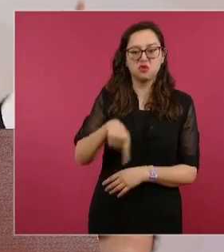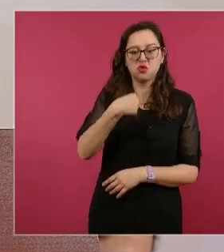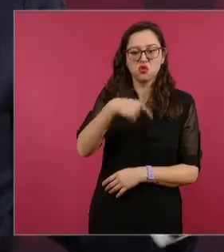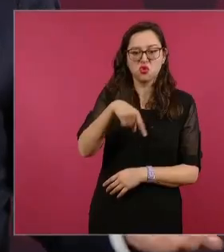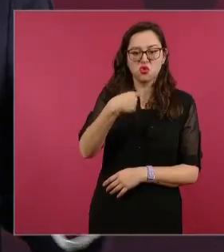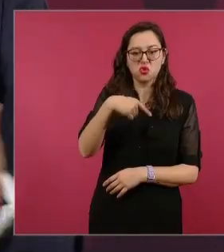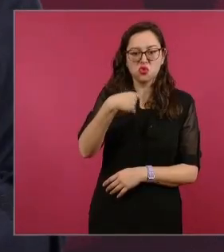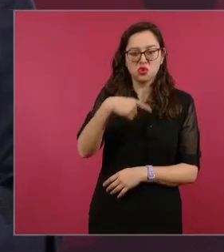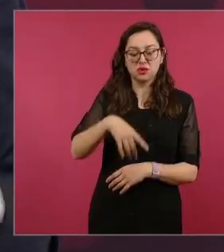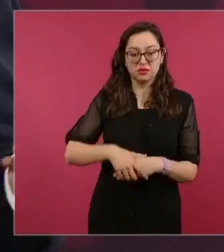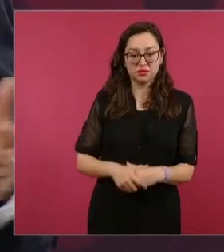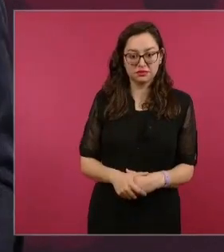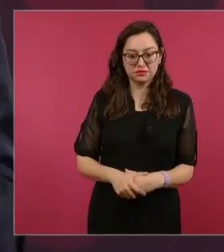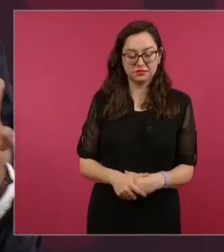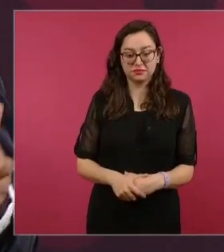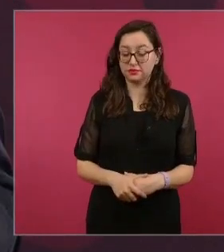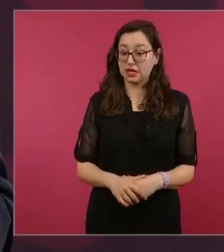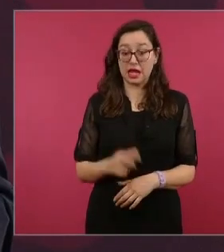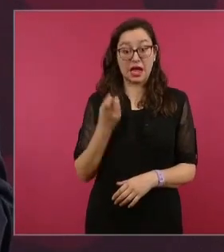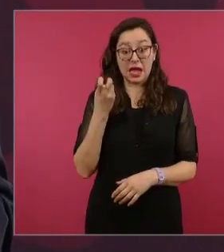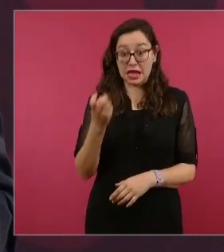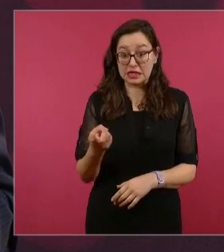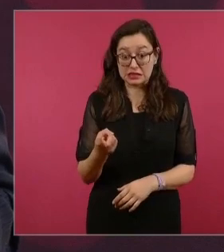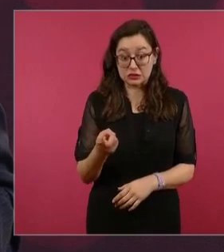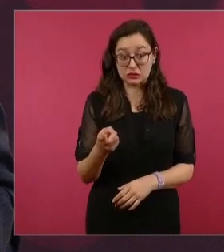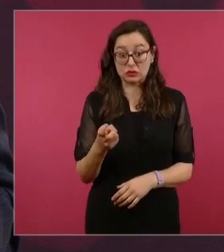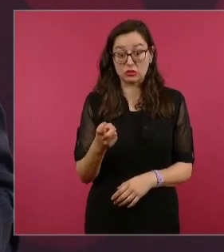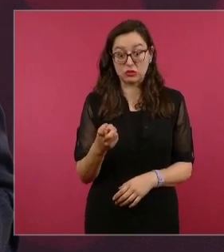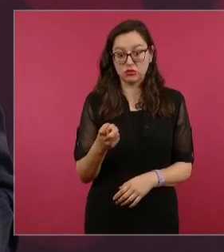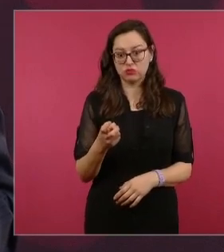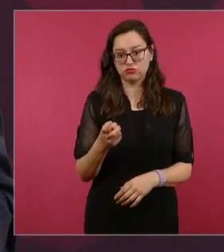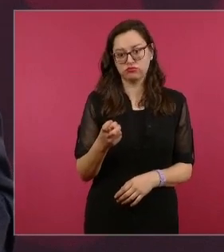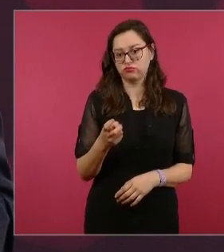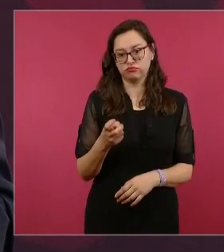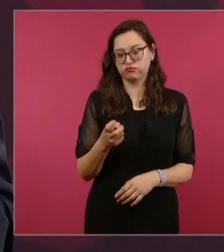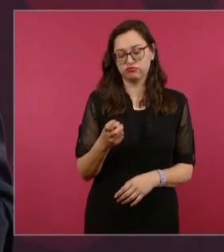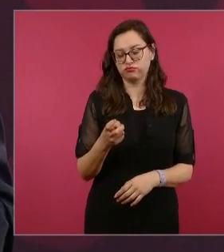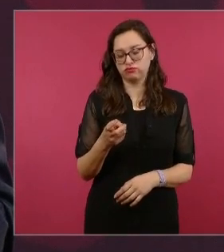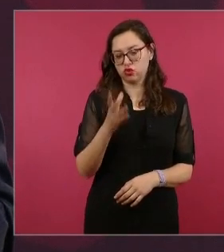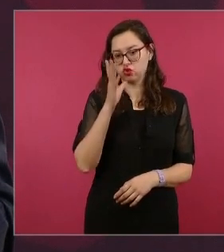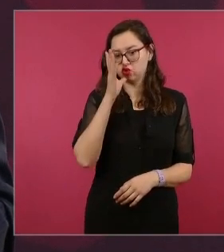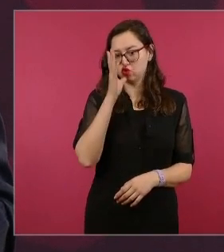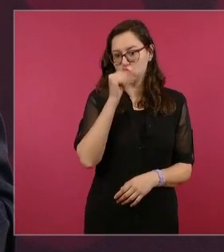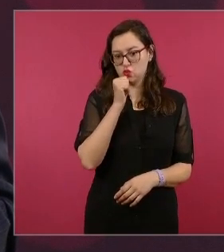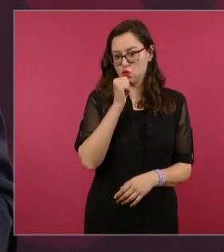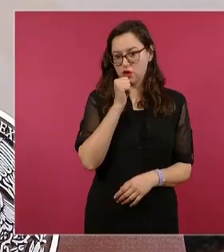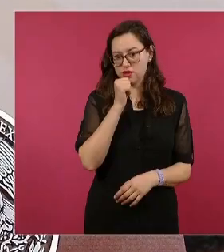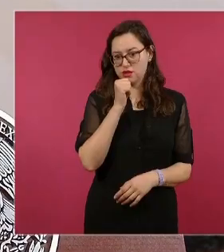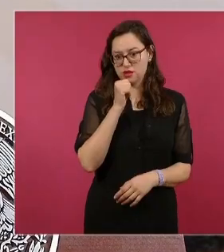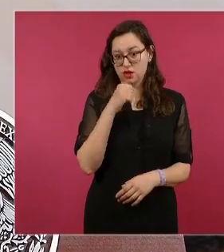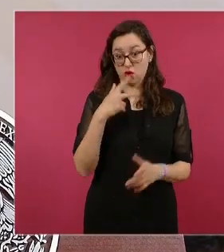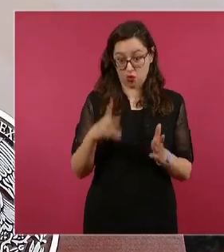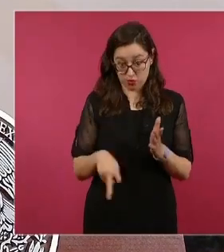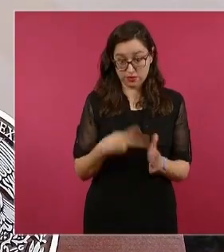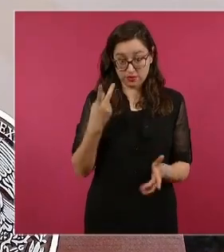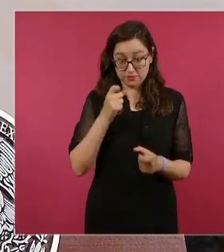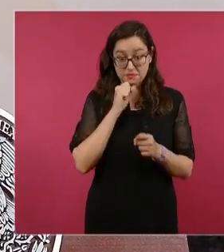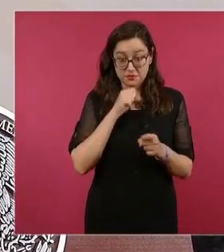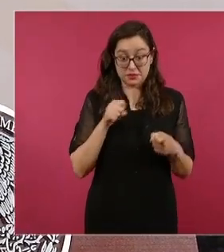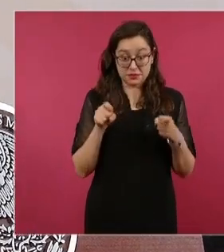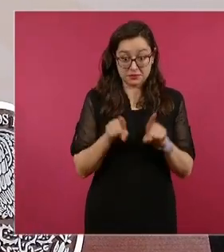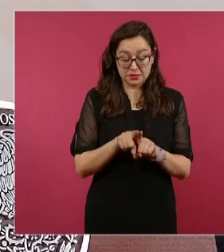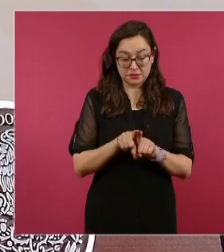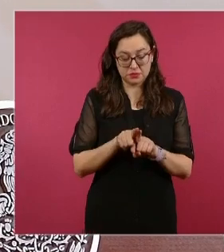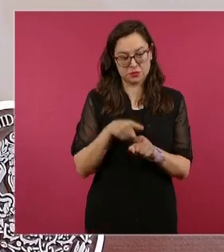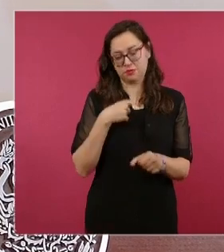Y no se puede permitir que se rompa, que se